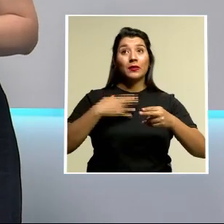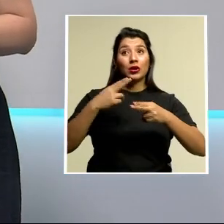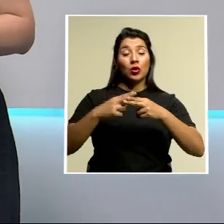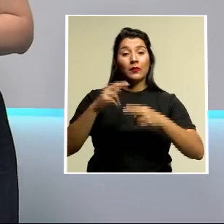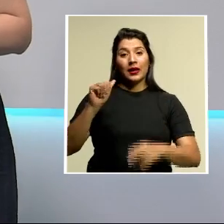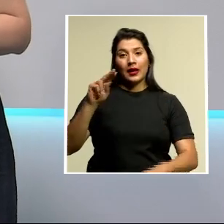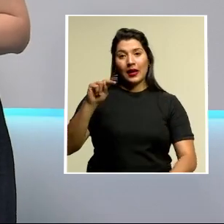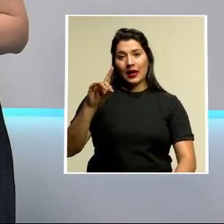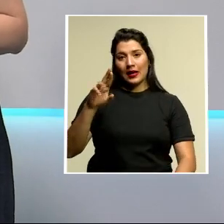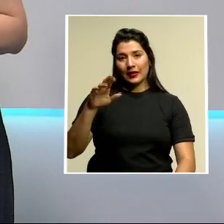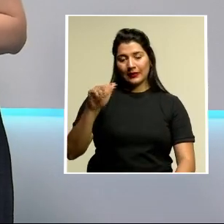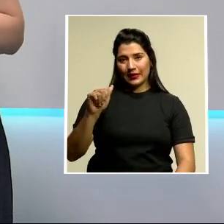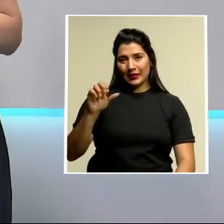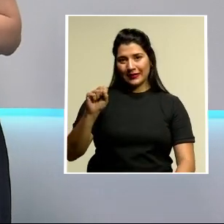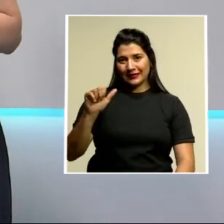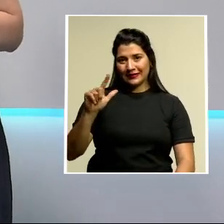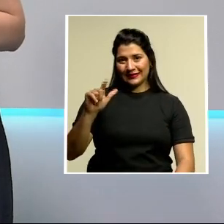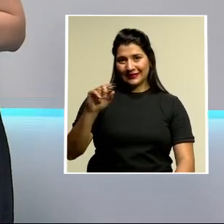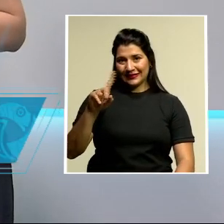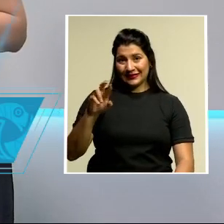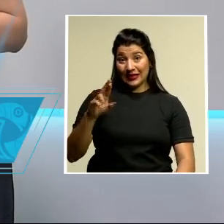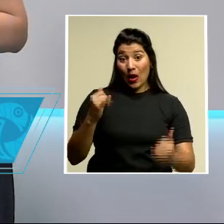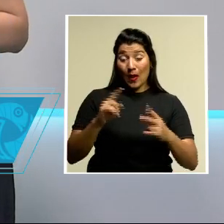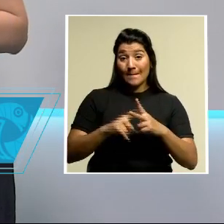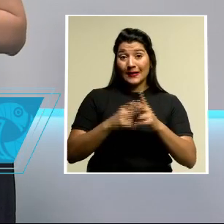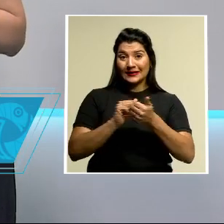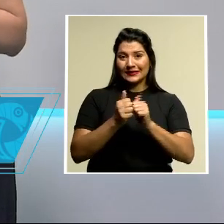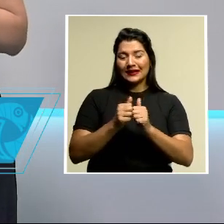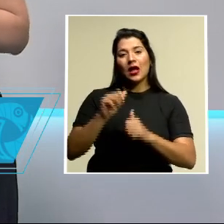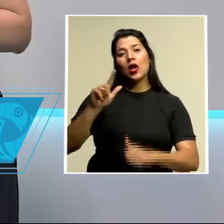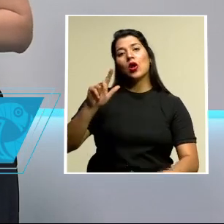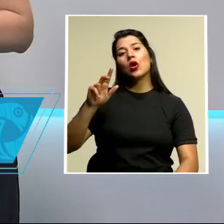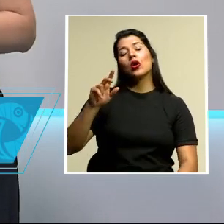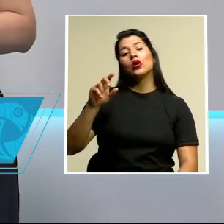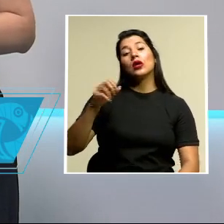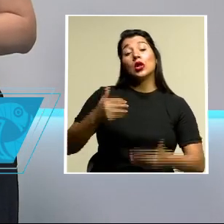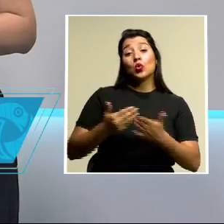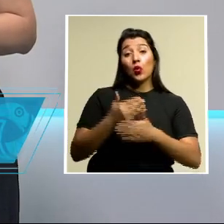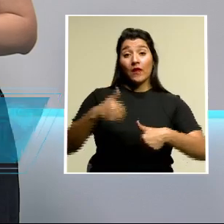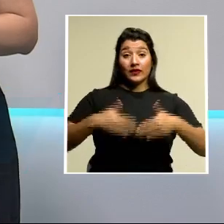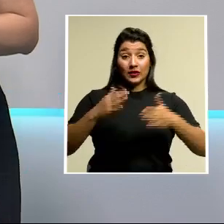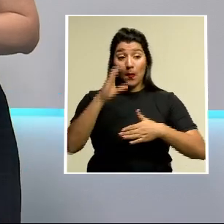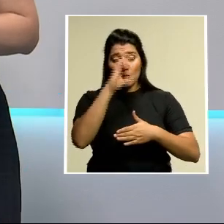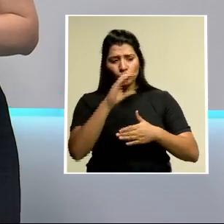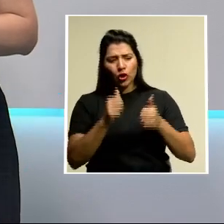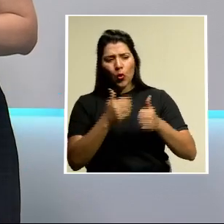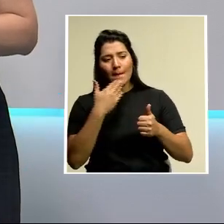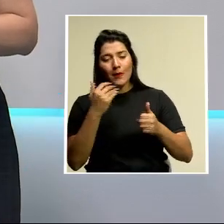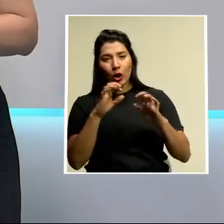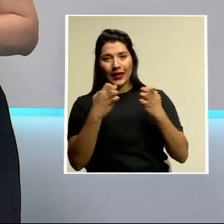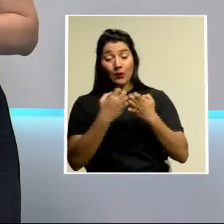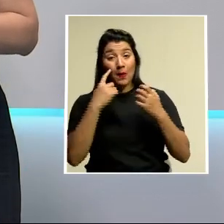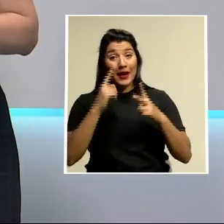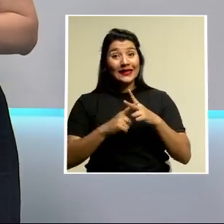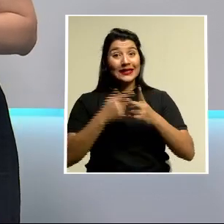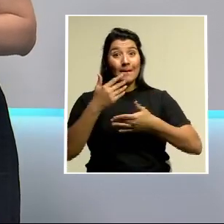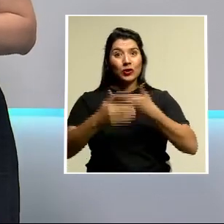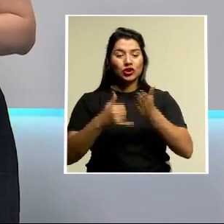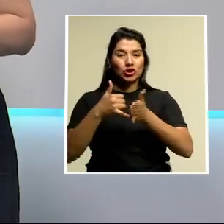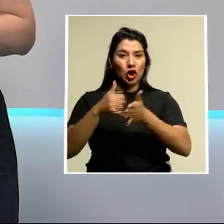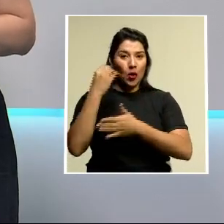el Ministerio de Comercio Exterior comunicar a la OCDE, comunicar el nombramiento. Tampoco